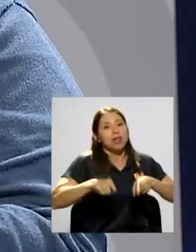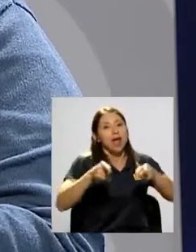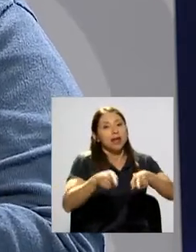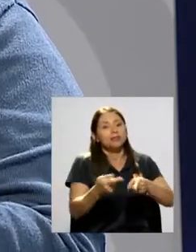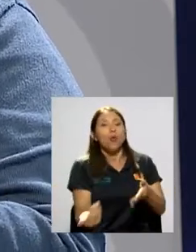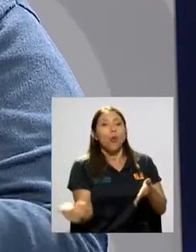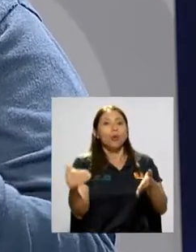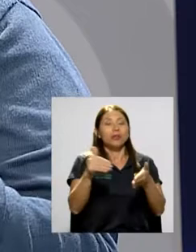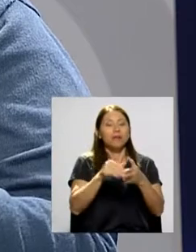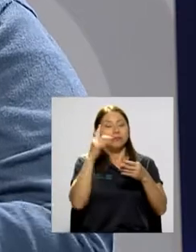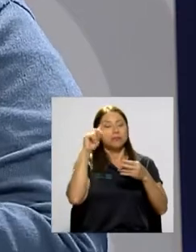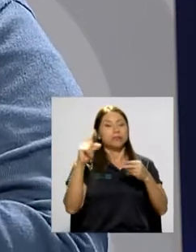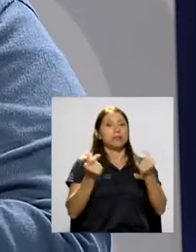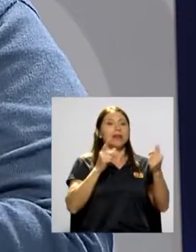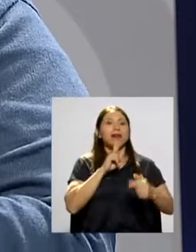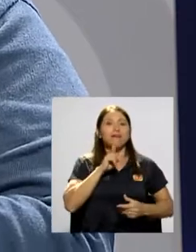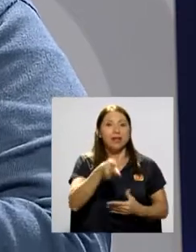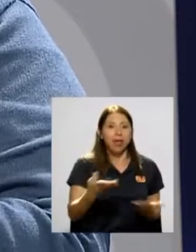de mañana todos